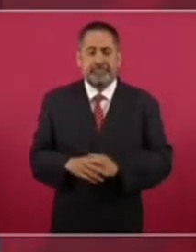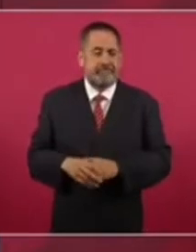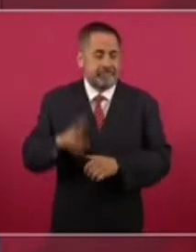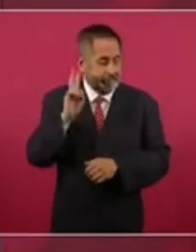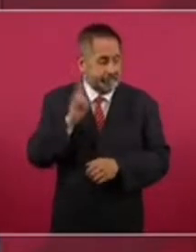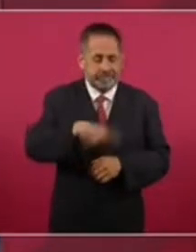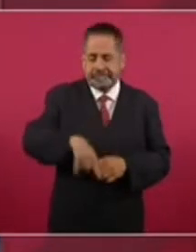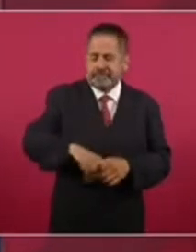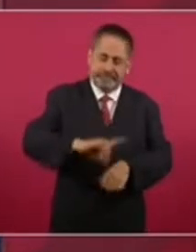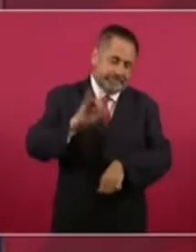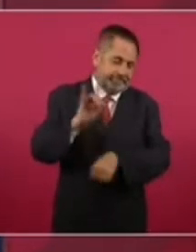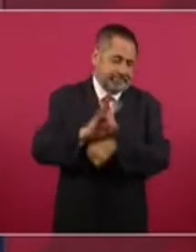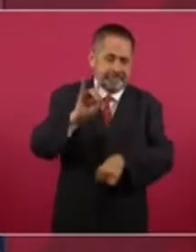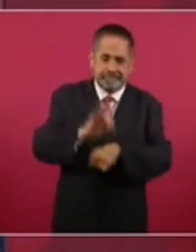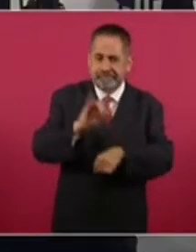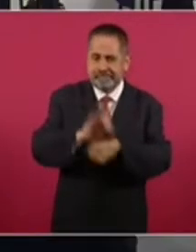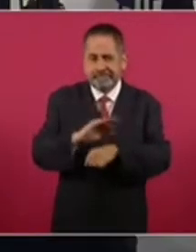simulación